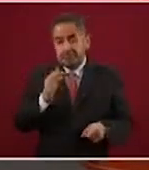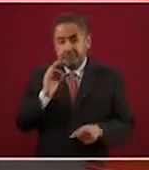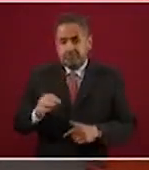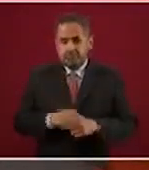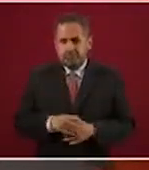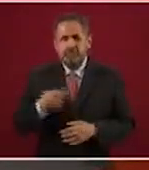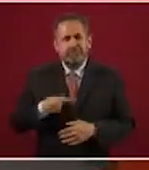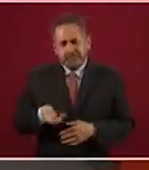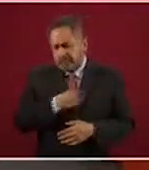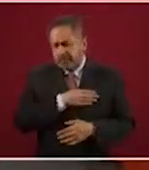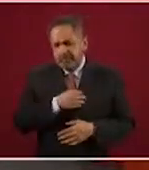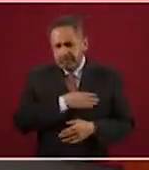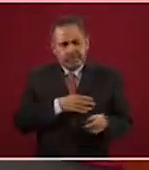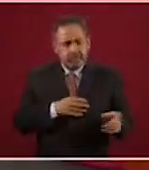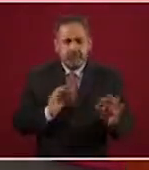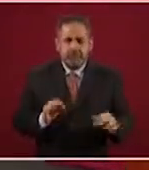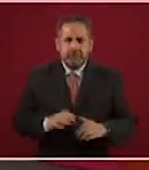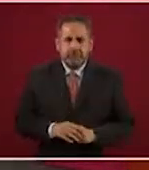gente buena.